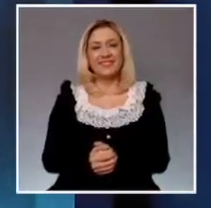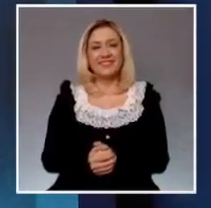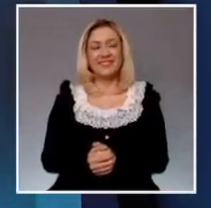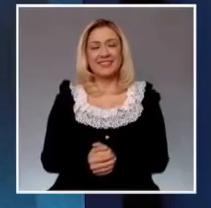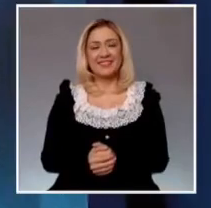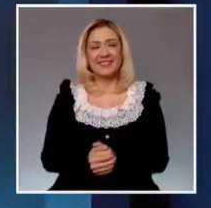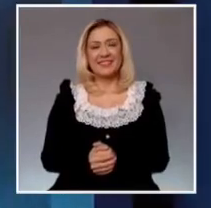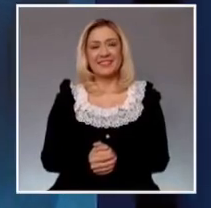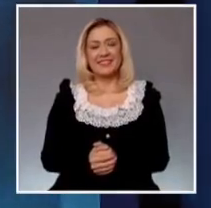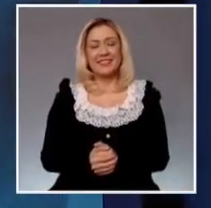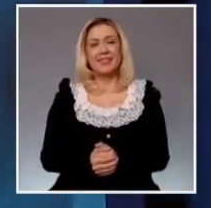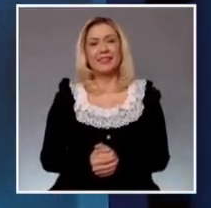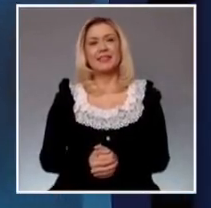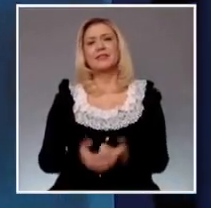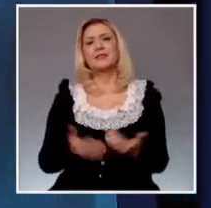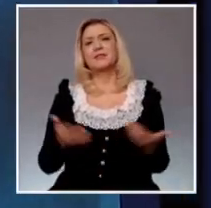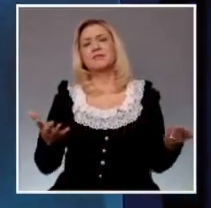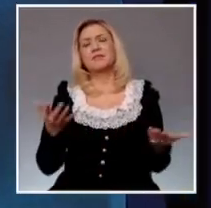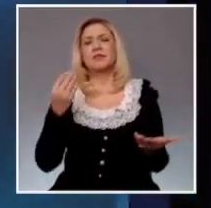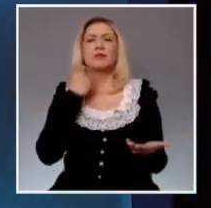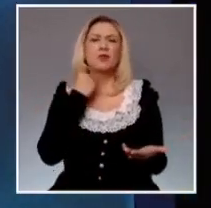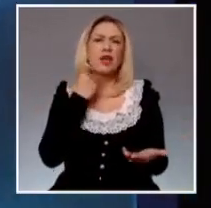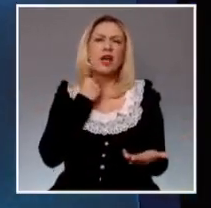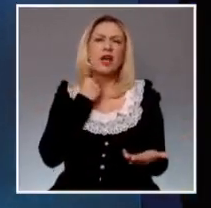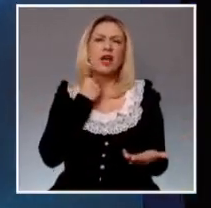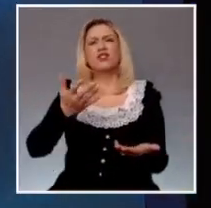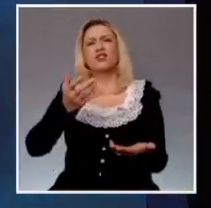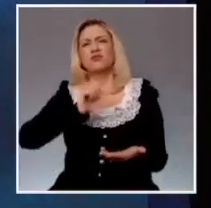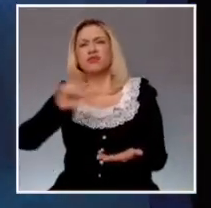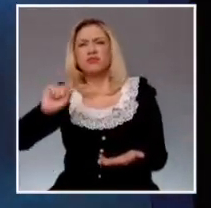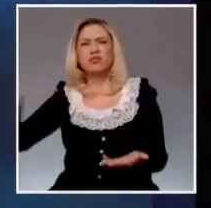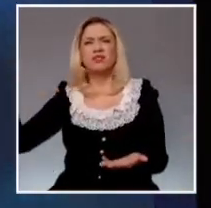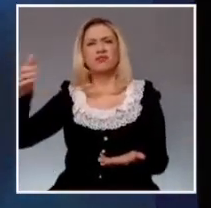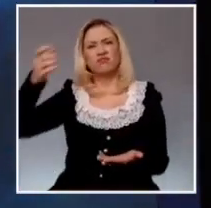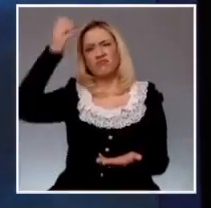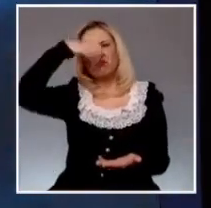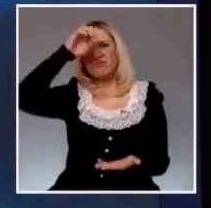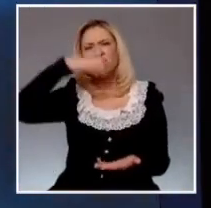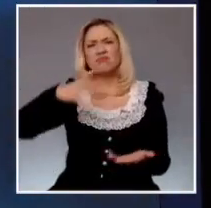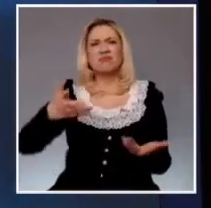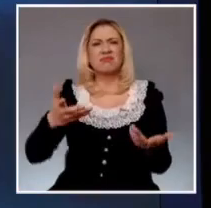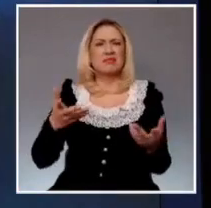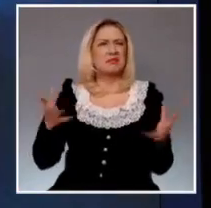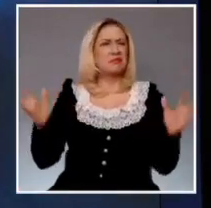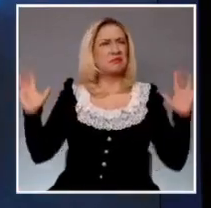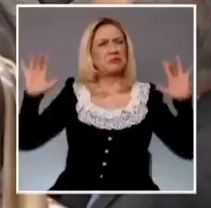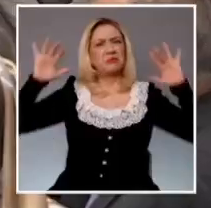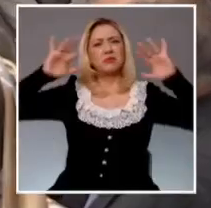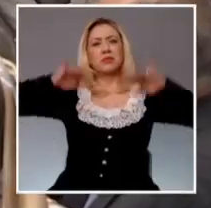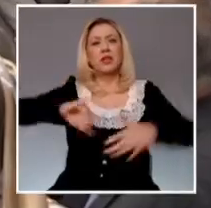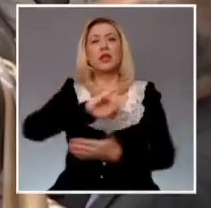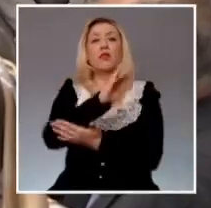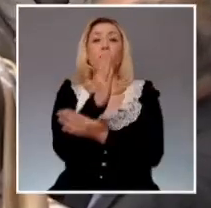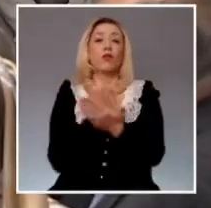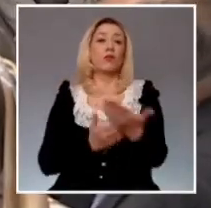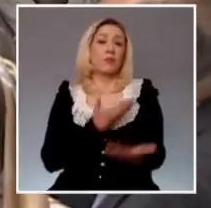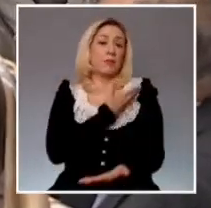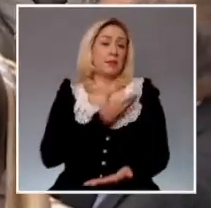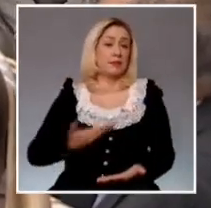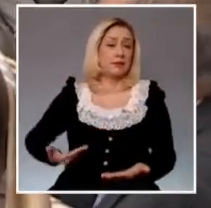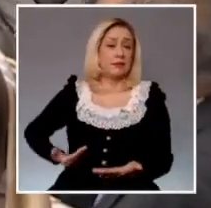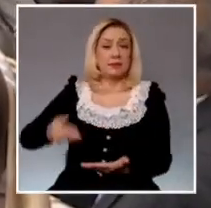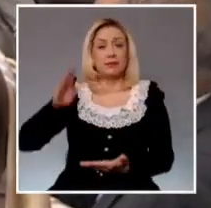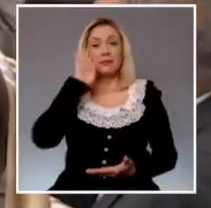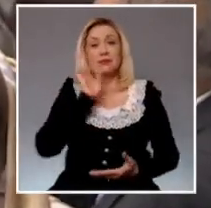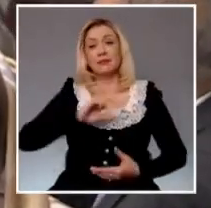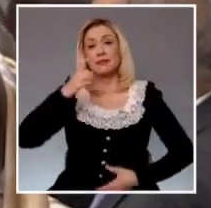Juristas, funcionarios y especialistas asistieron al informe de la ministra presidenta de la Suprema Corte. Al concluir el